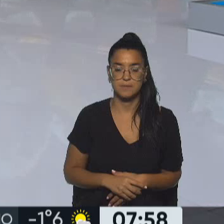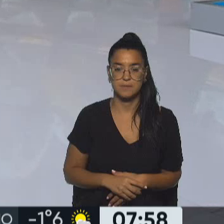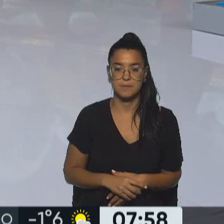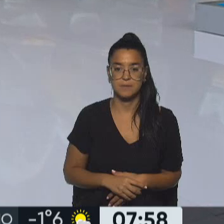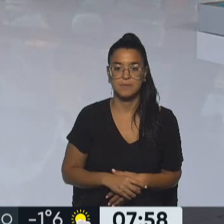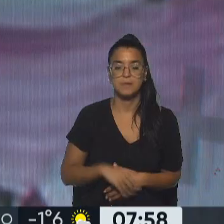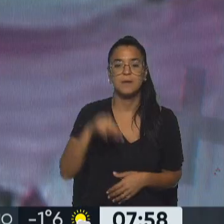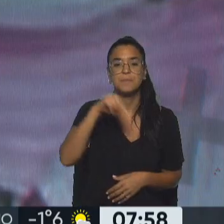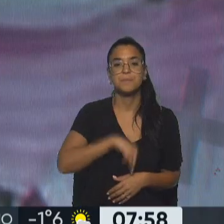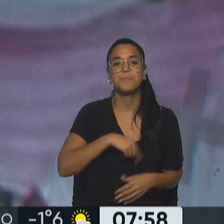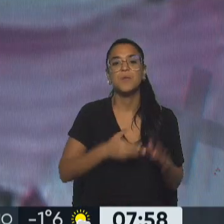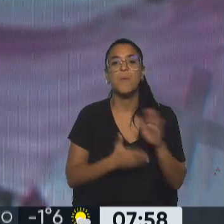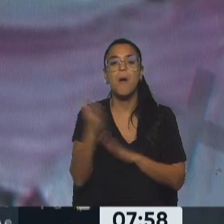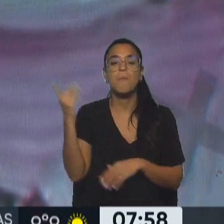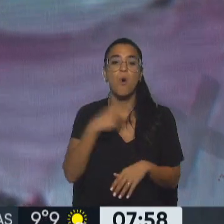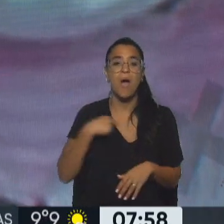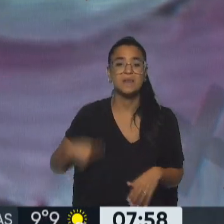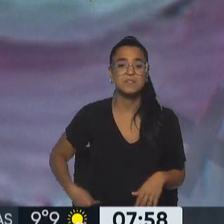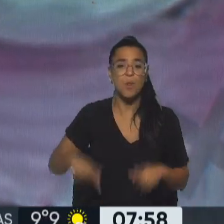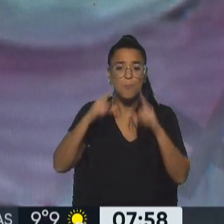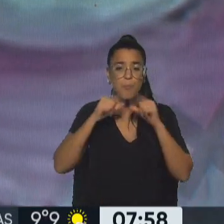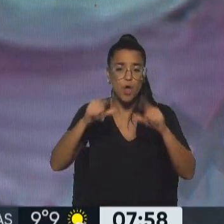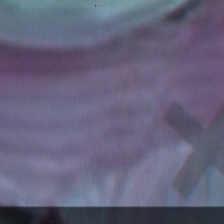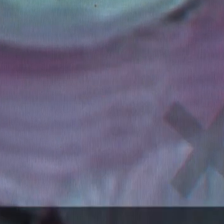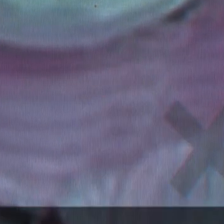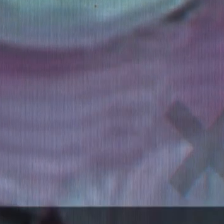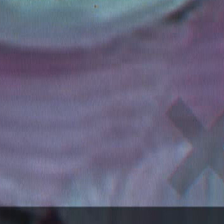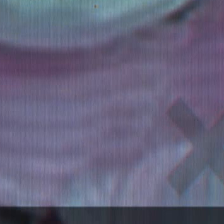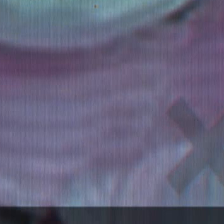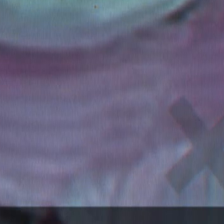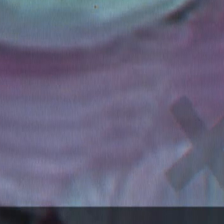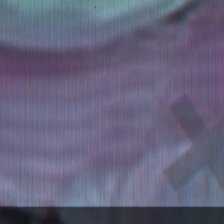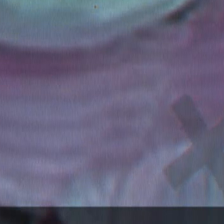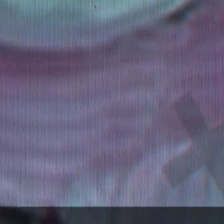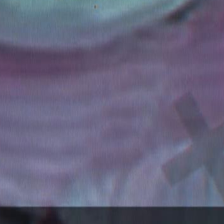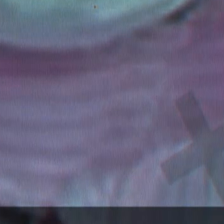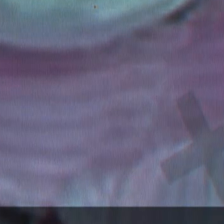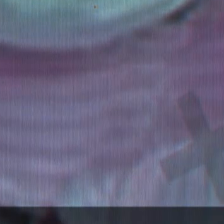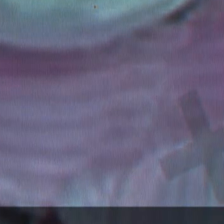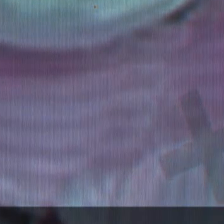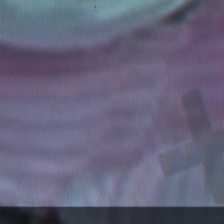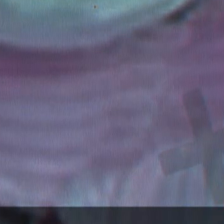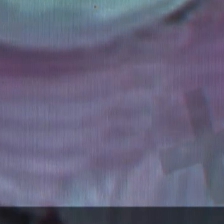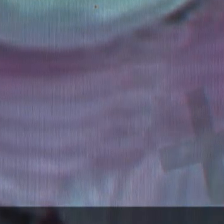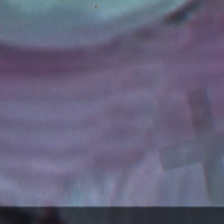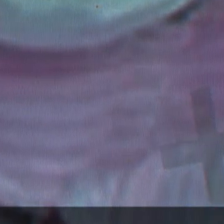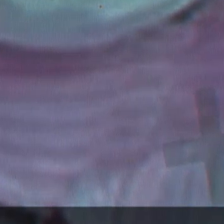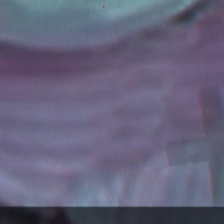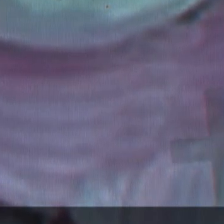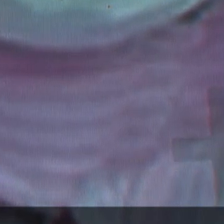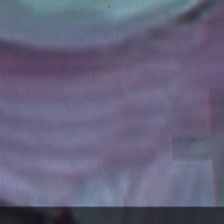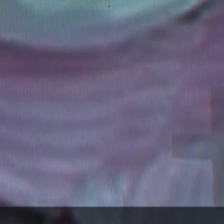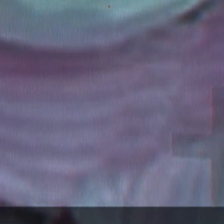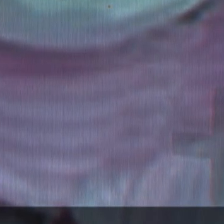y nos vamos a China porque lo habíamos anunciado protestas con incidentes a raíz de las nuevas medidas contra El Avance de la covid 19 y los contagios